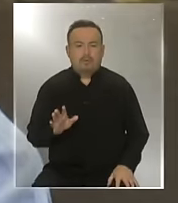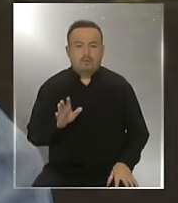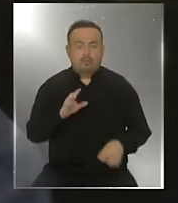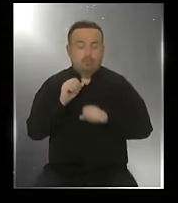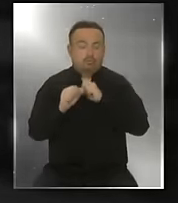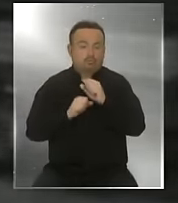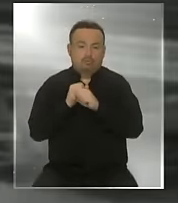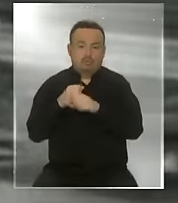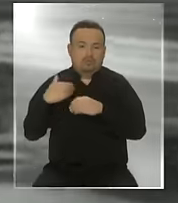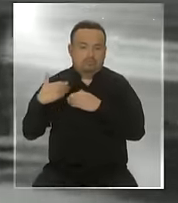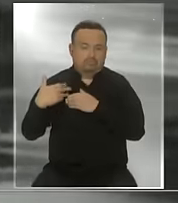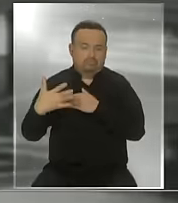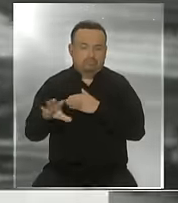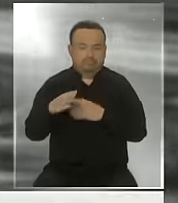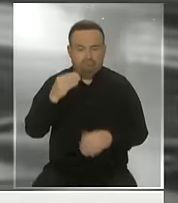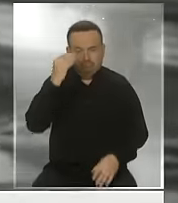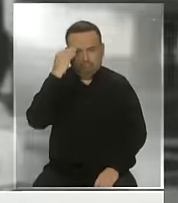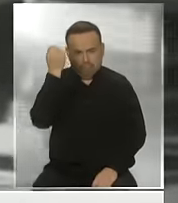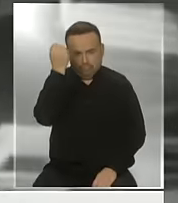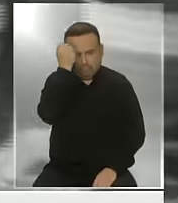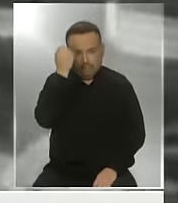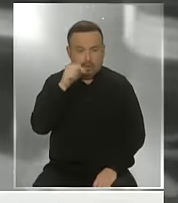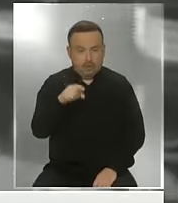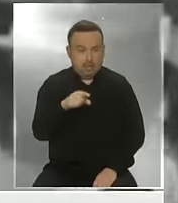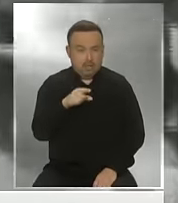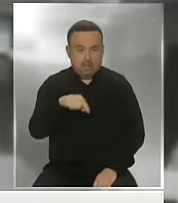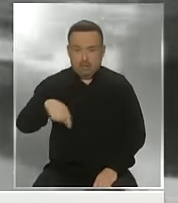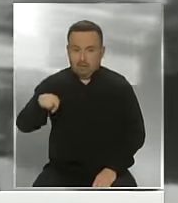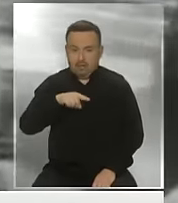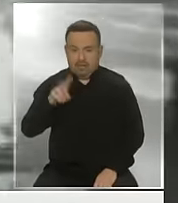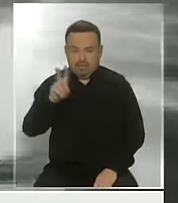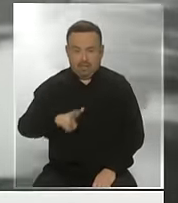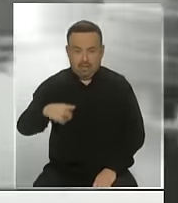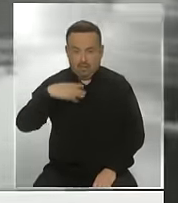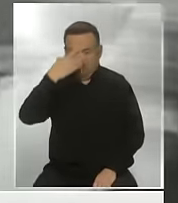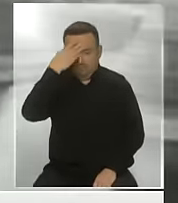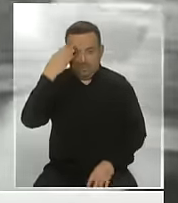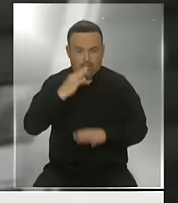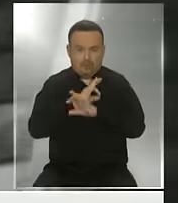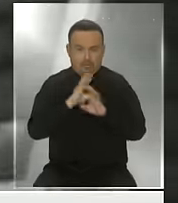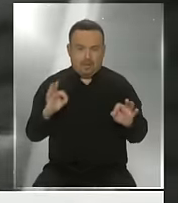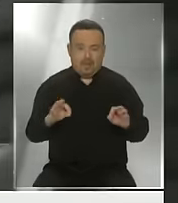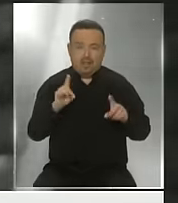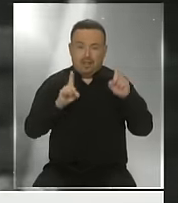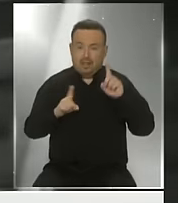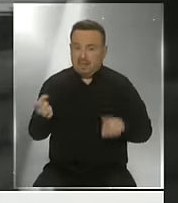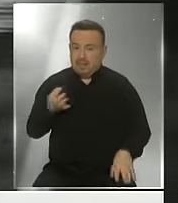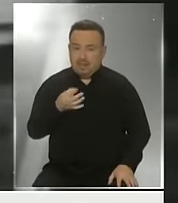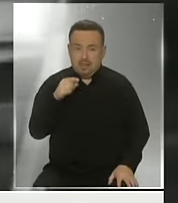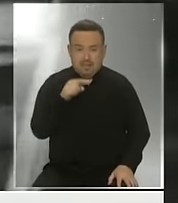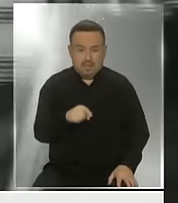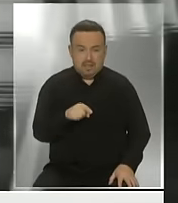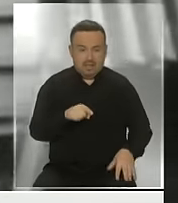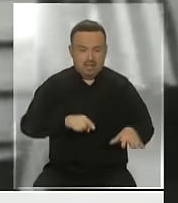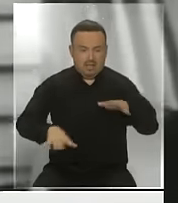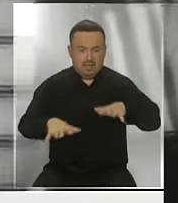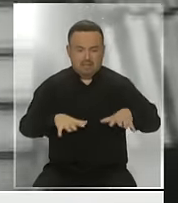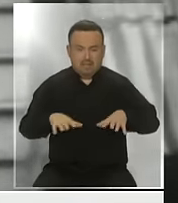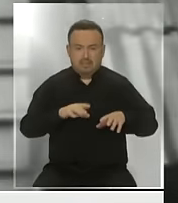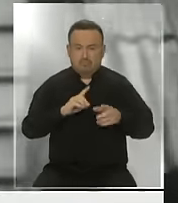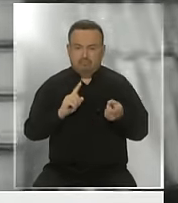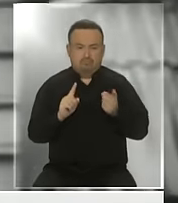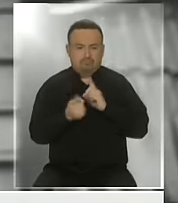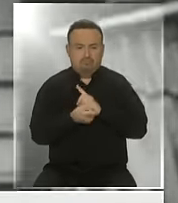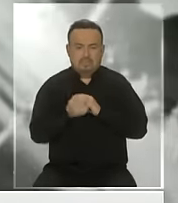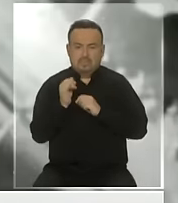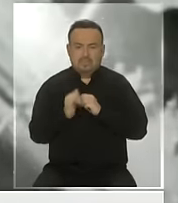décadas. Un día que jamás olvidarán los valdivianos, donde algunos dicen que el eje de la Tierra cambió para